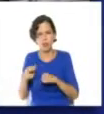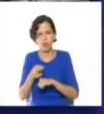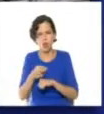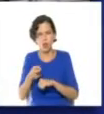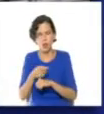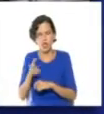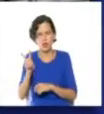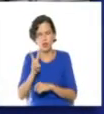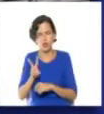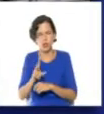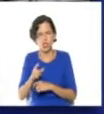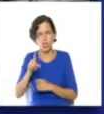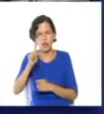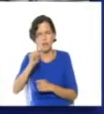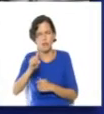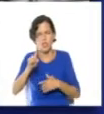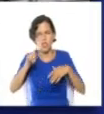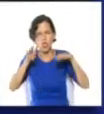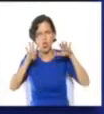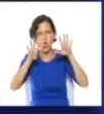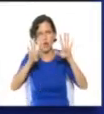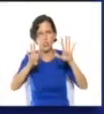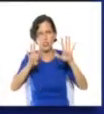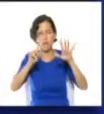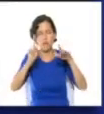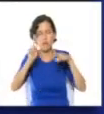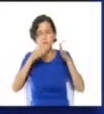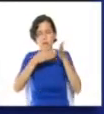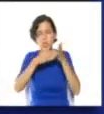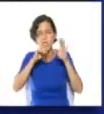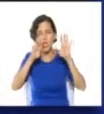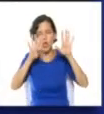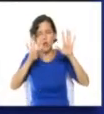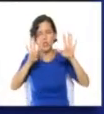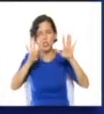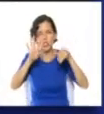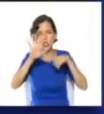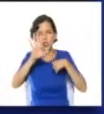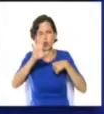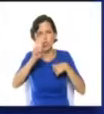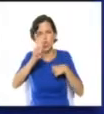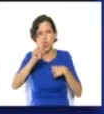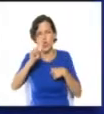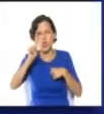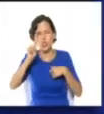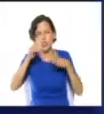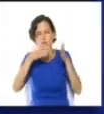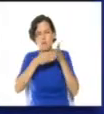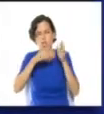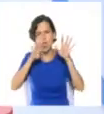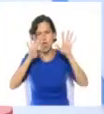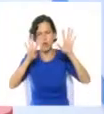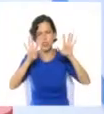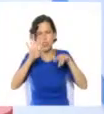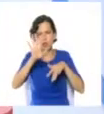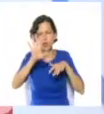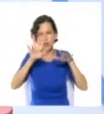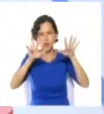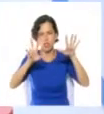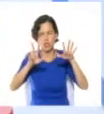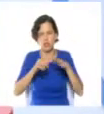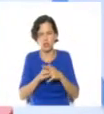Venezuela entre 1952 y 1958. Esta Constitución totalmente de